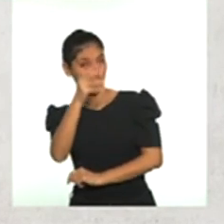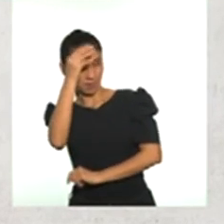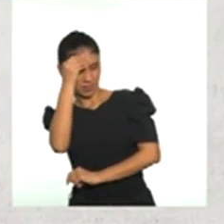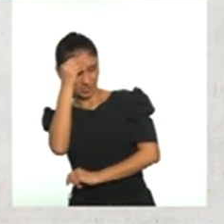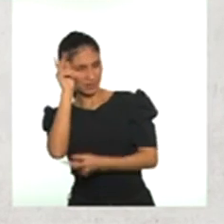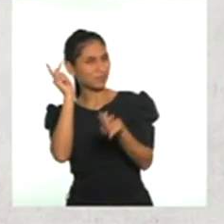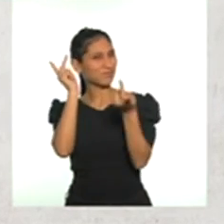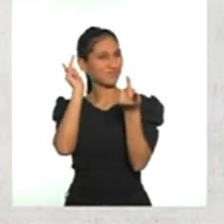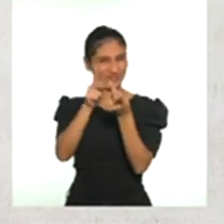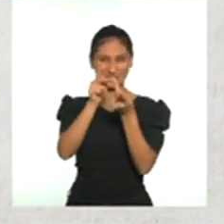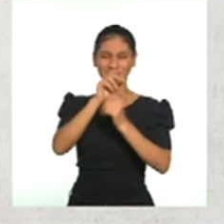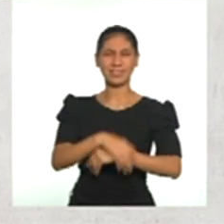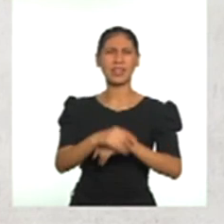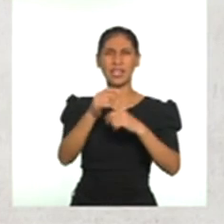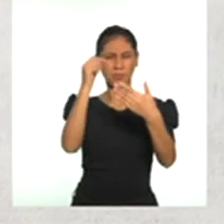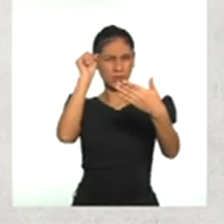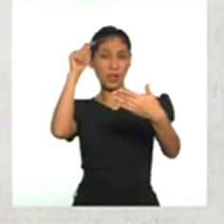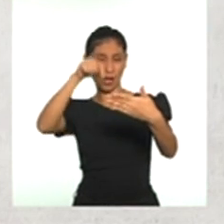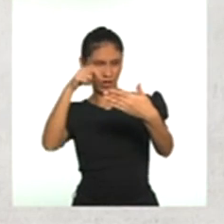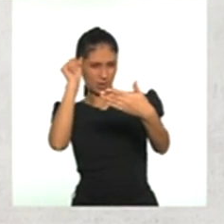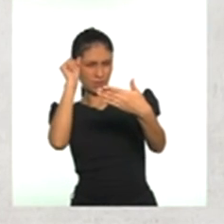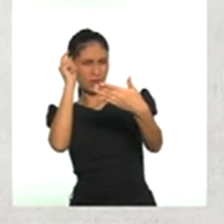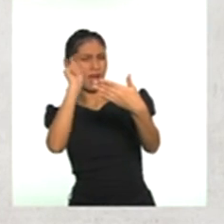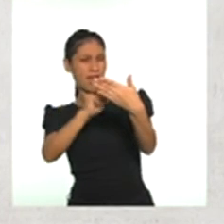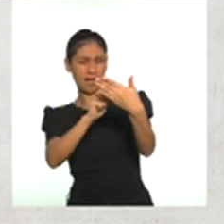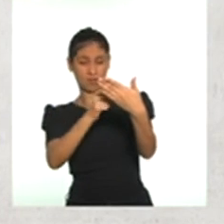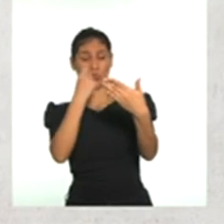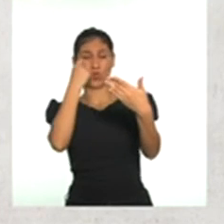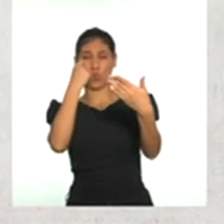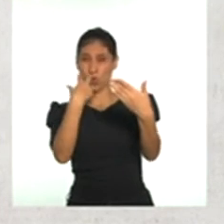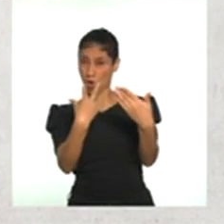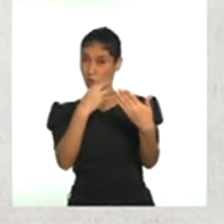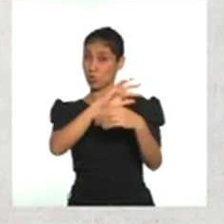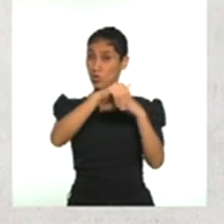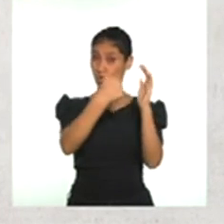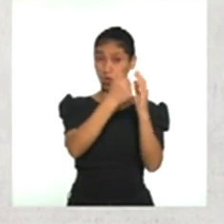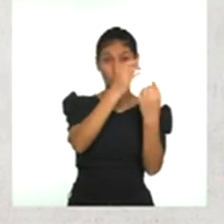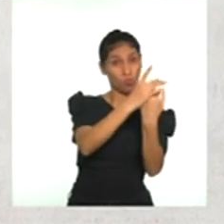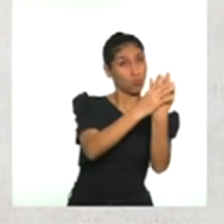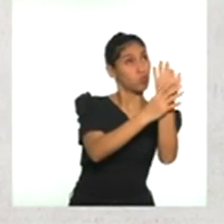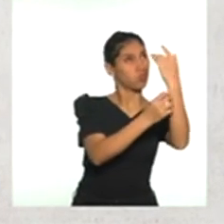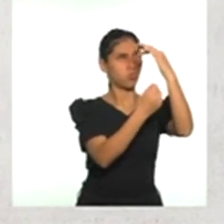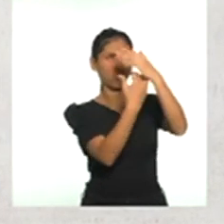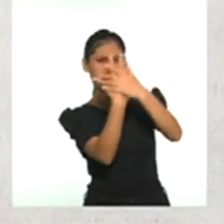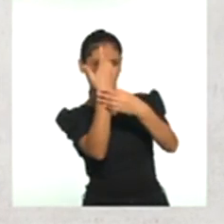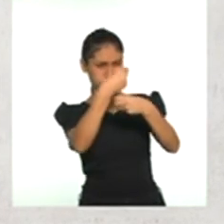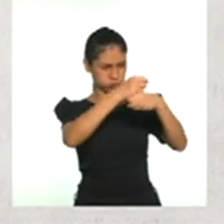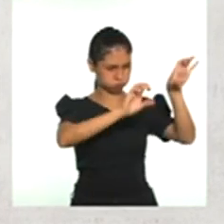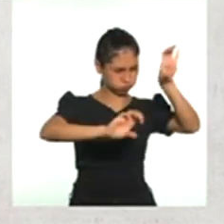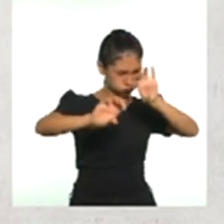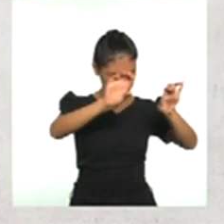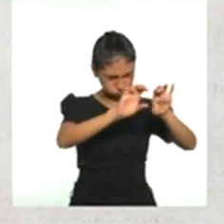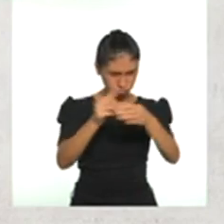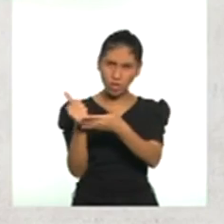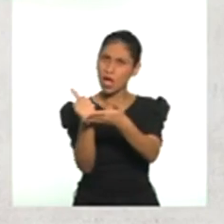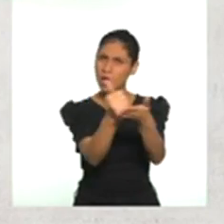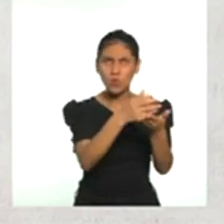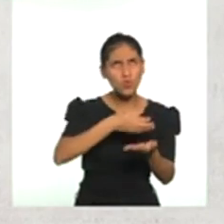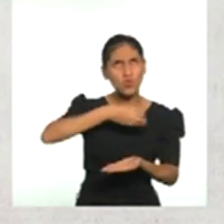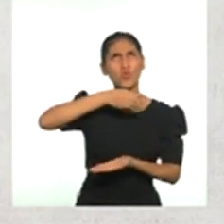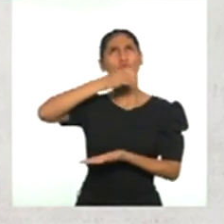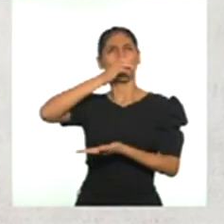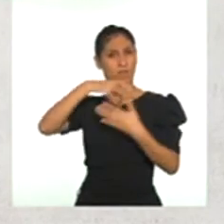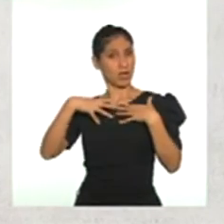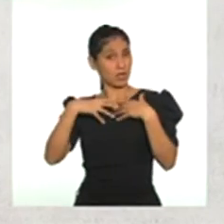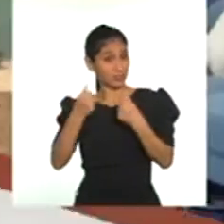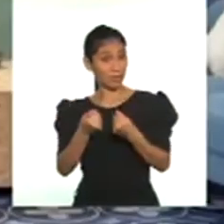hace falta aprender. ¡Perfecto! Hemos reconocido y valorado los aportes de la medicina tradicional para conservar la salud de nuestra familia